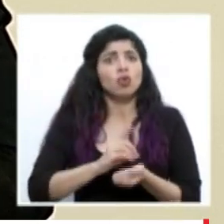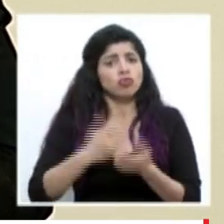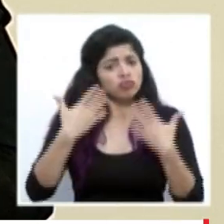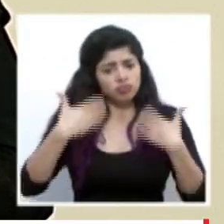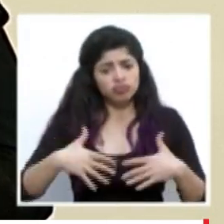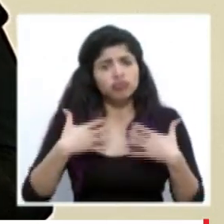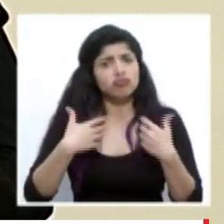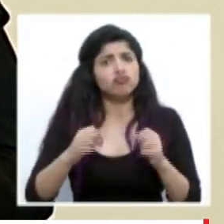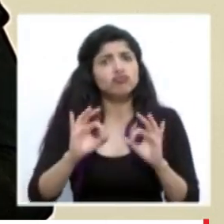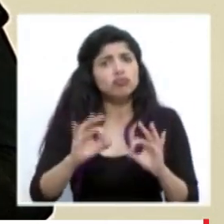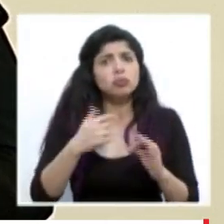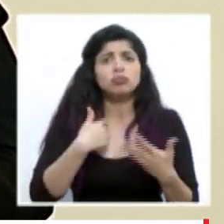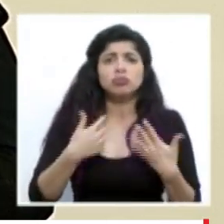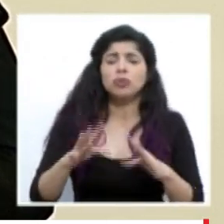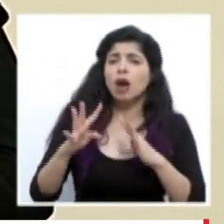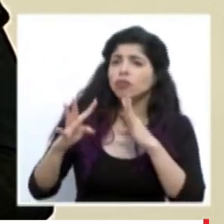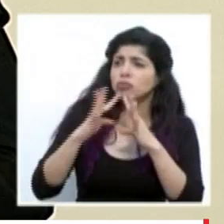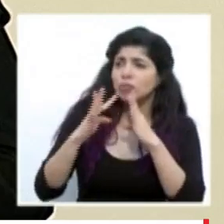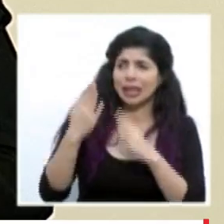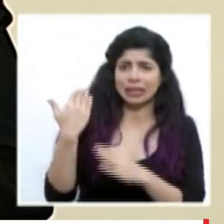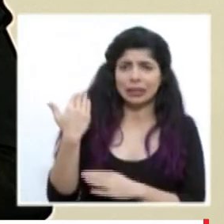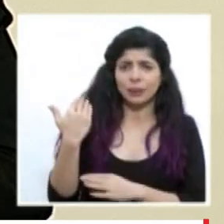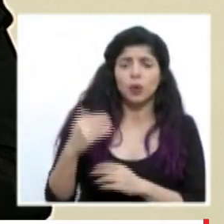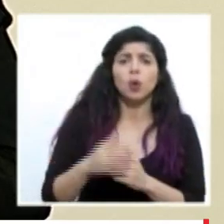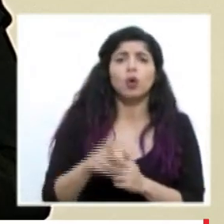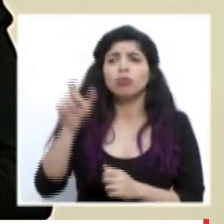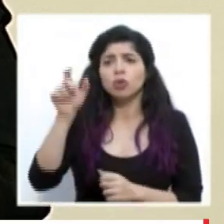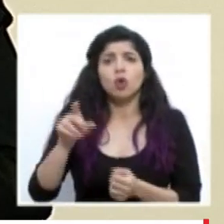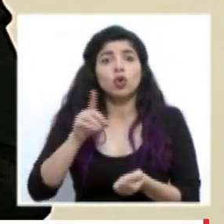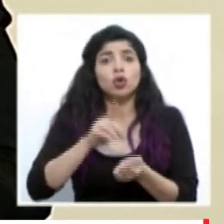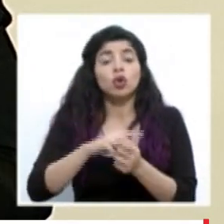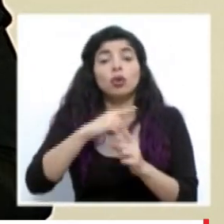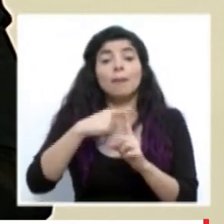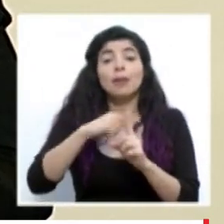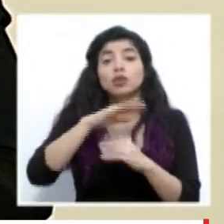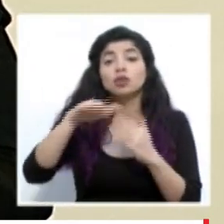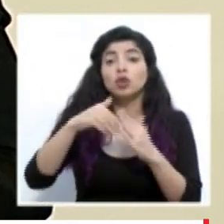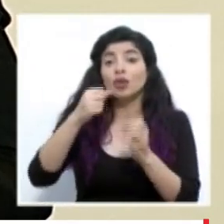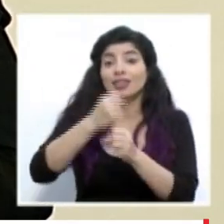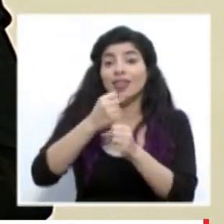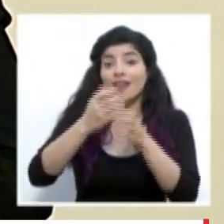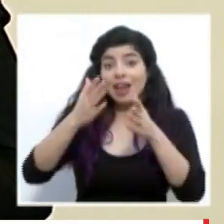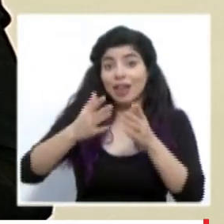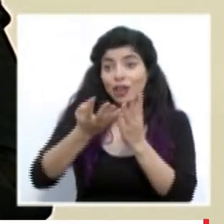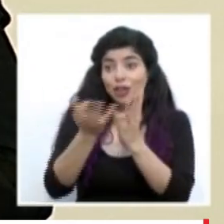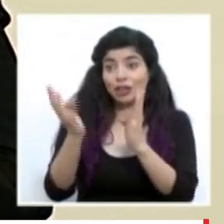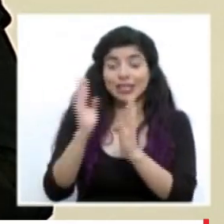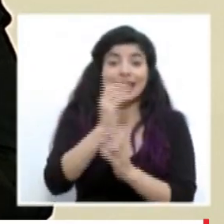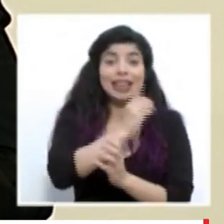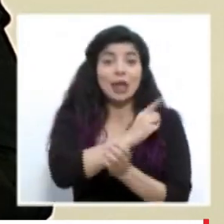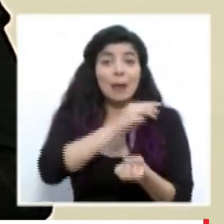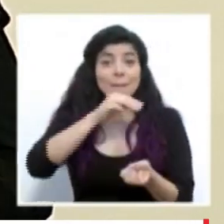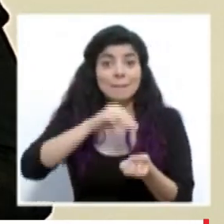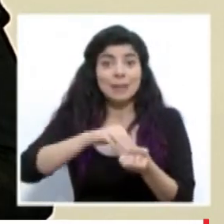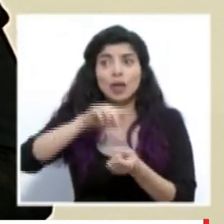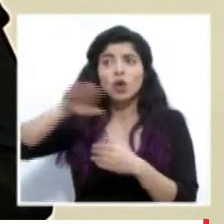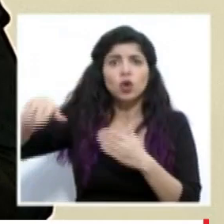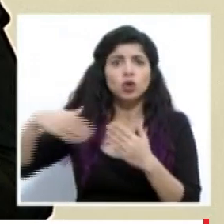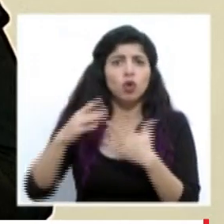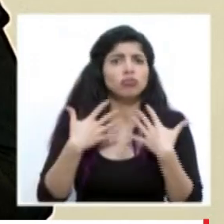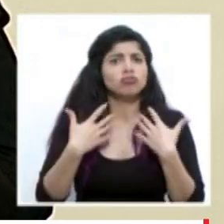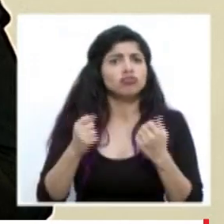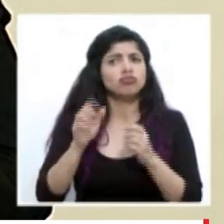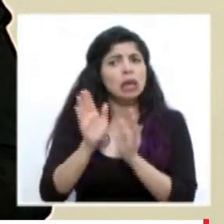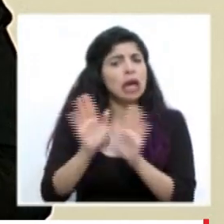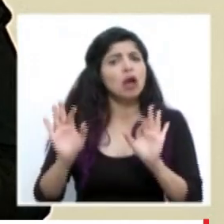estado general, yo hablé con él hace poco, el doctor y todos los funcionarios de la dirección médica y administrativa están en muy